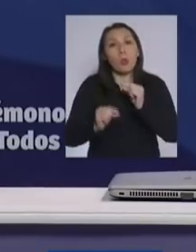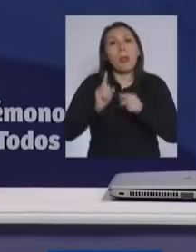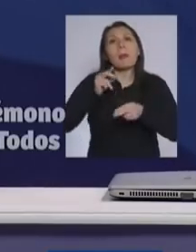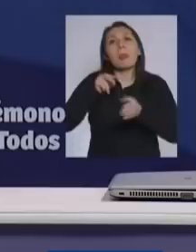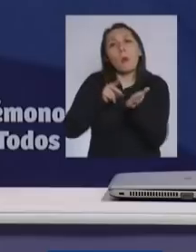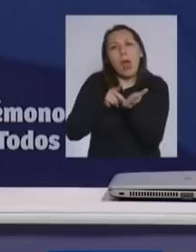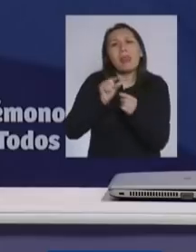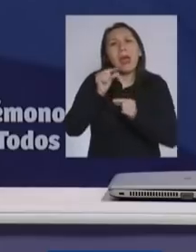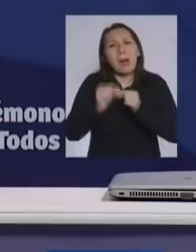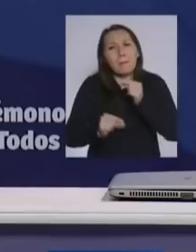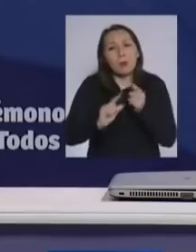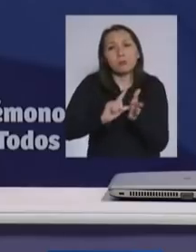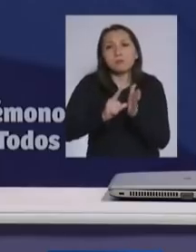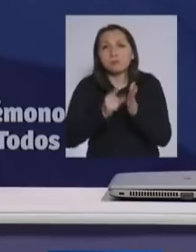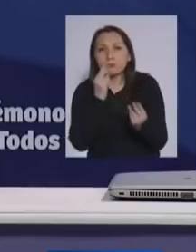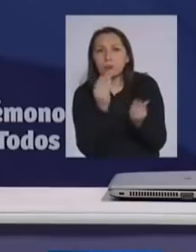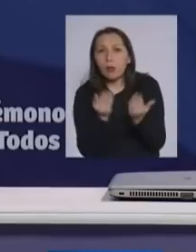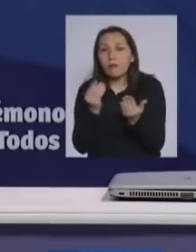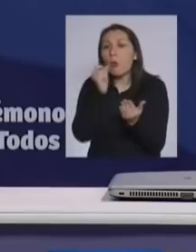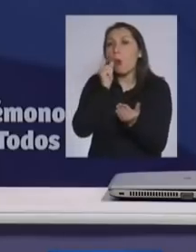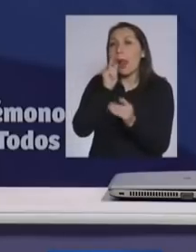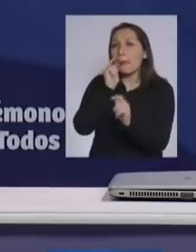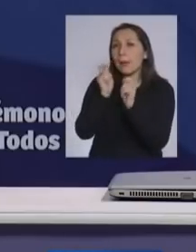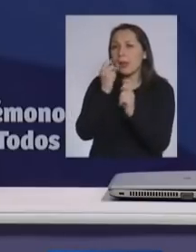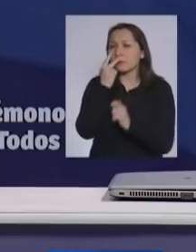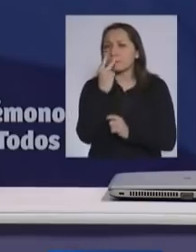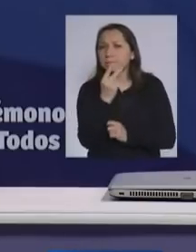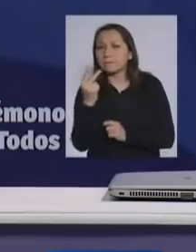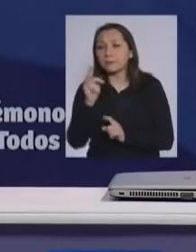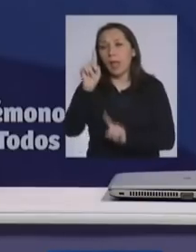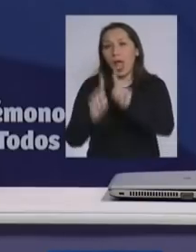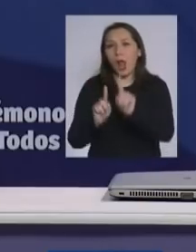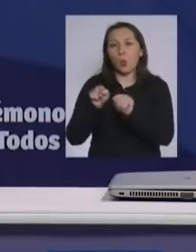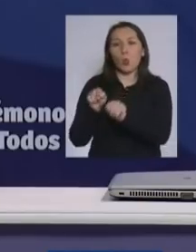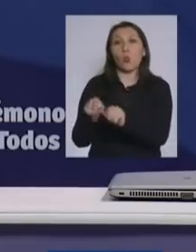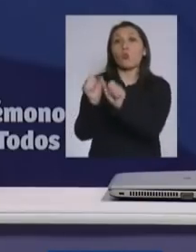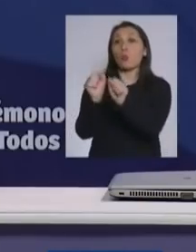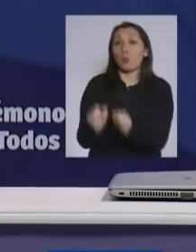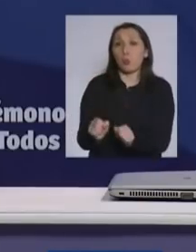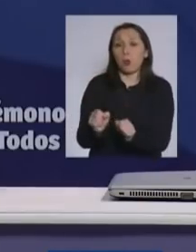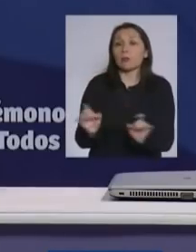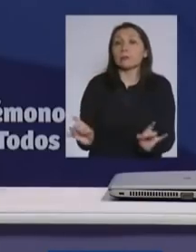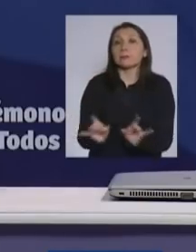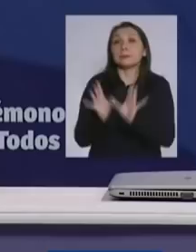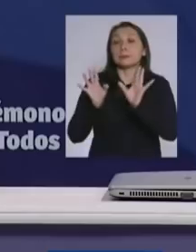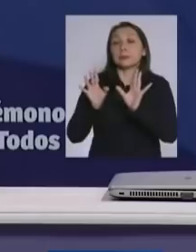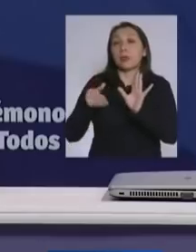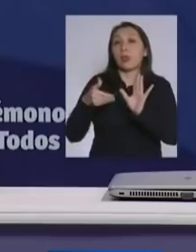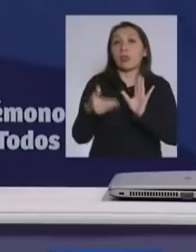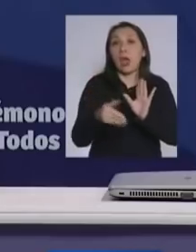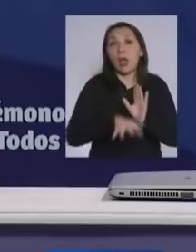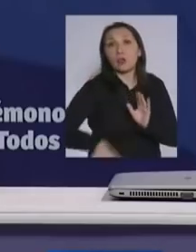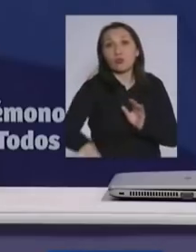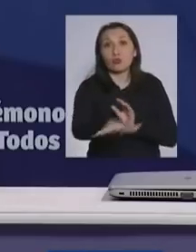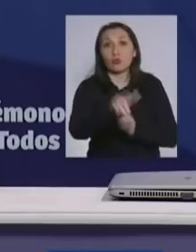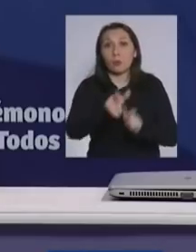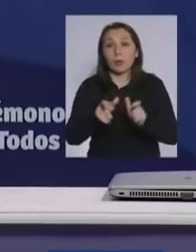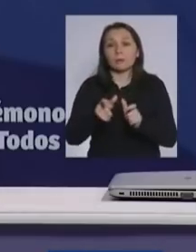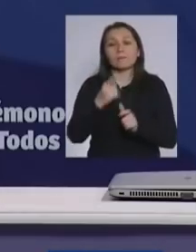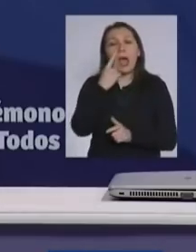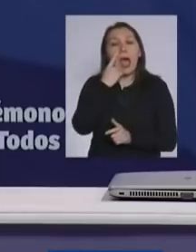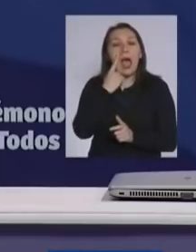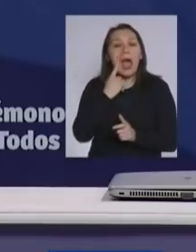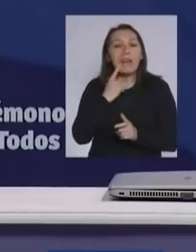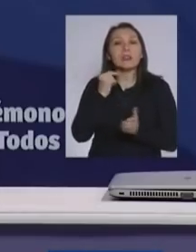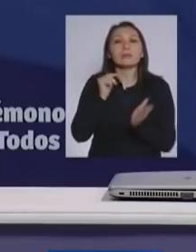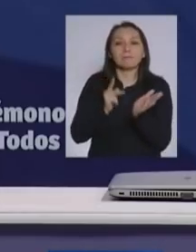preparación, según los riesgos que alguna medida pueda causar a la población, es que serán